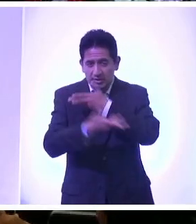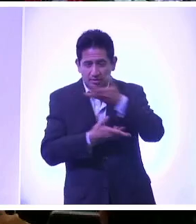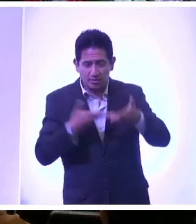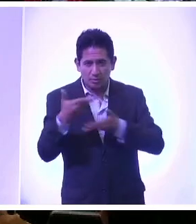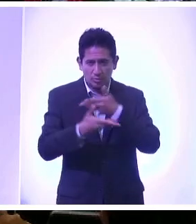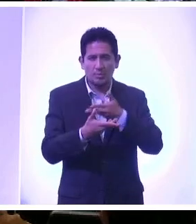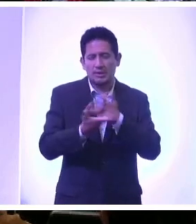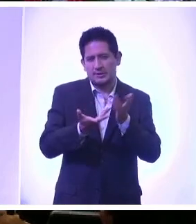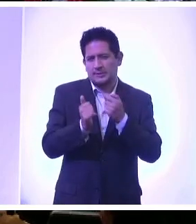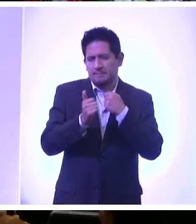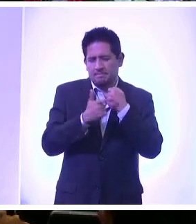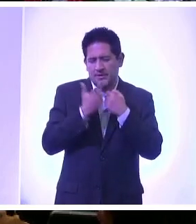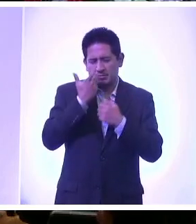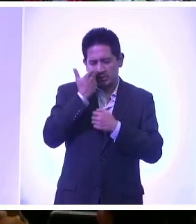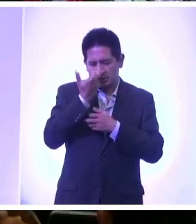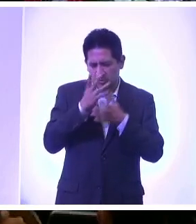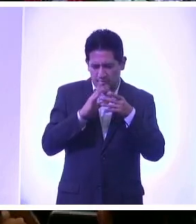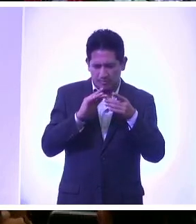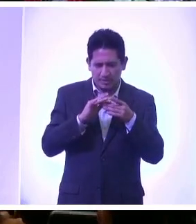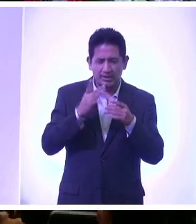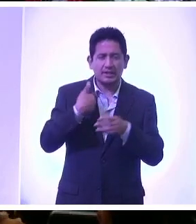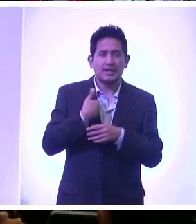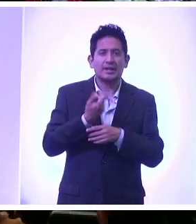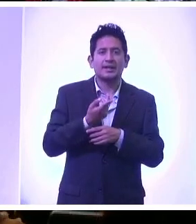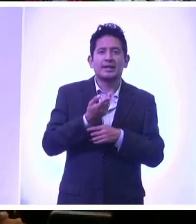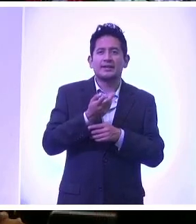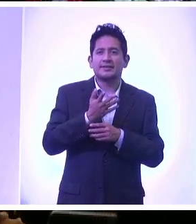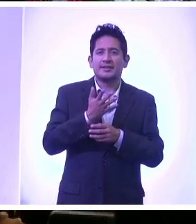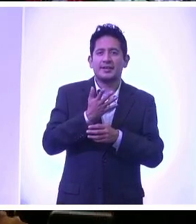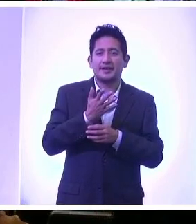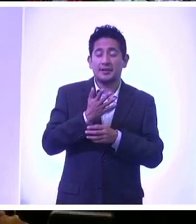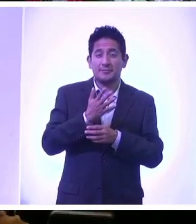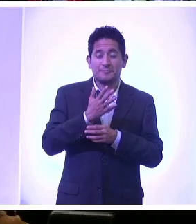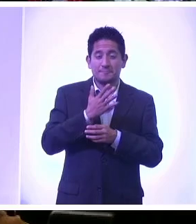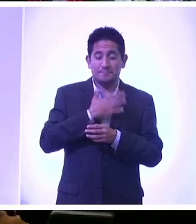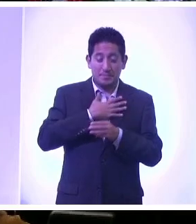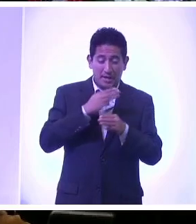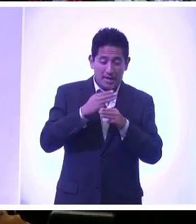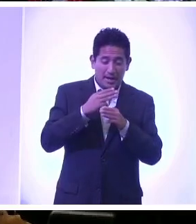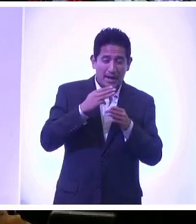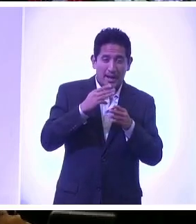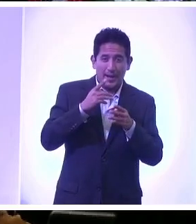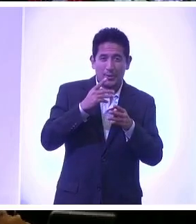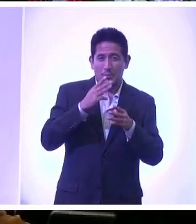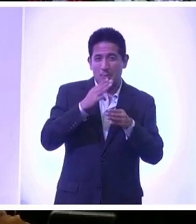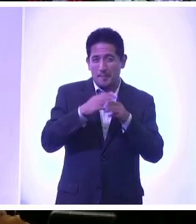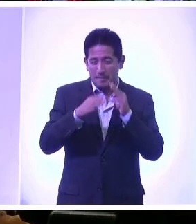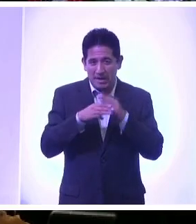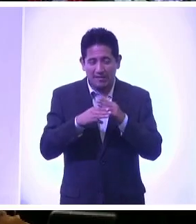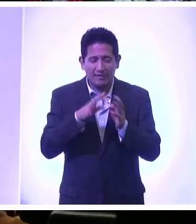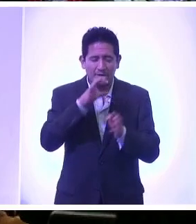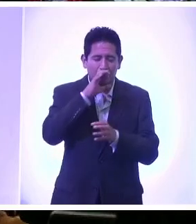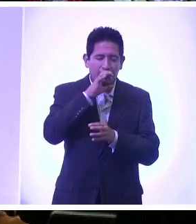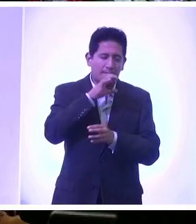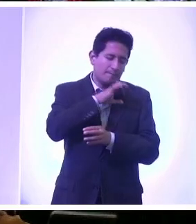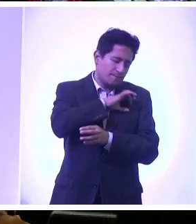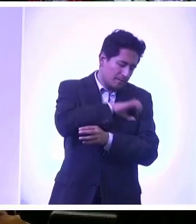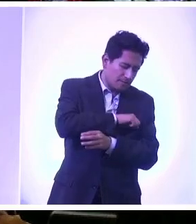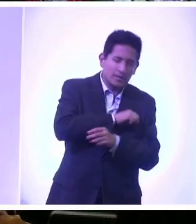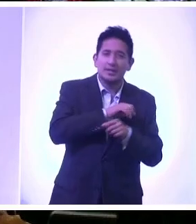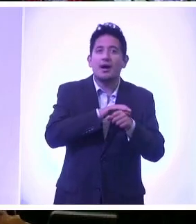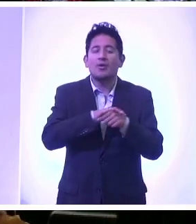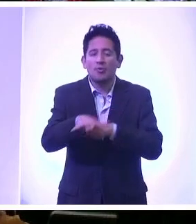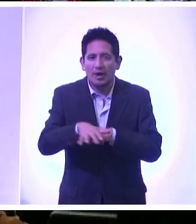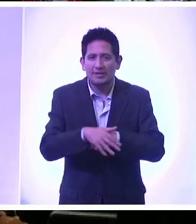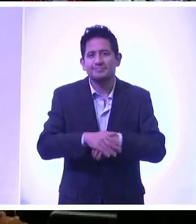historia no entonces creo que quien no conoce su historia no puede entender su su presente y no podemos proyectar a futuro Aunque si